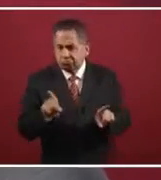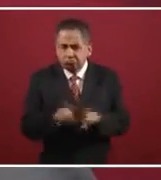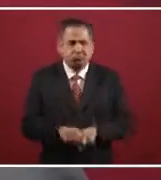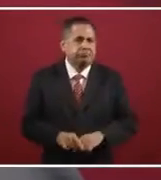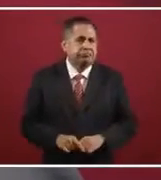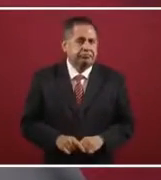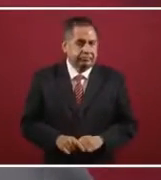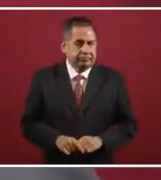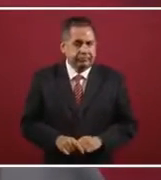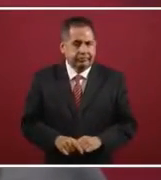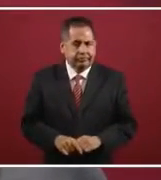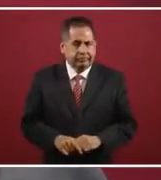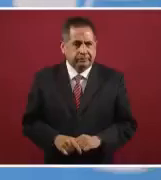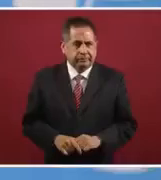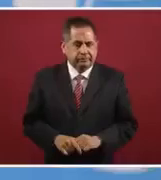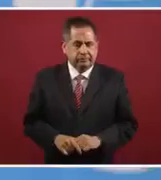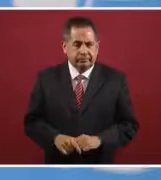Y